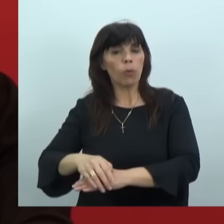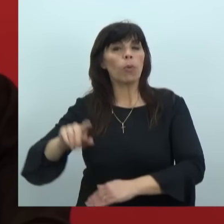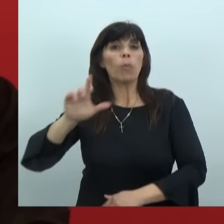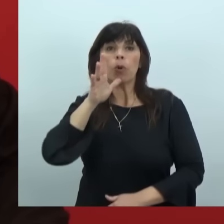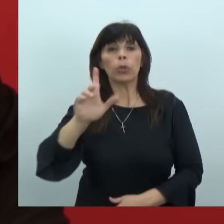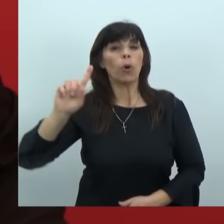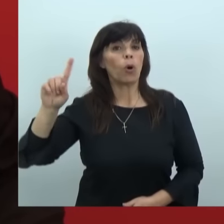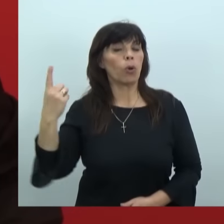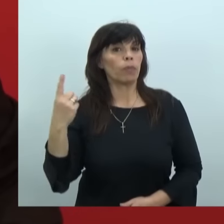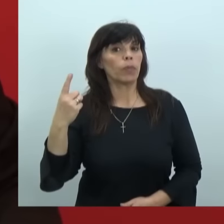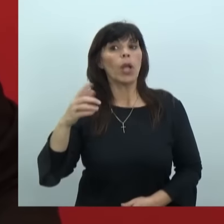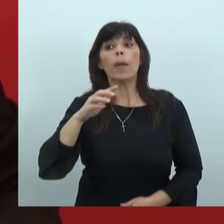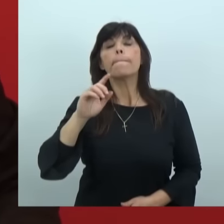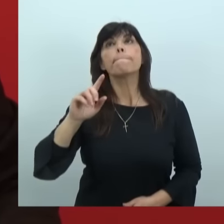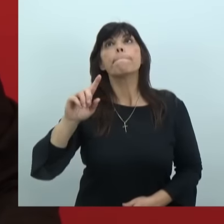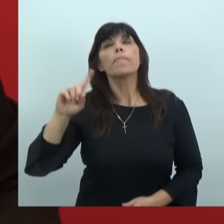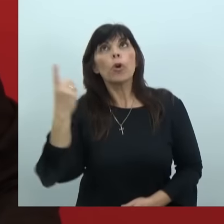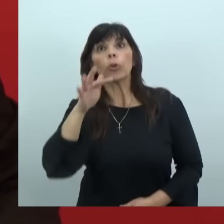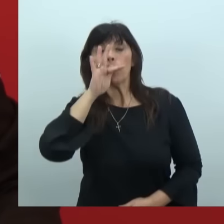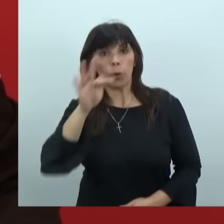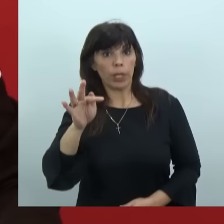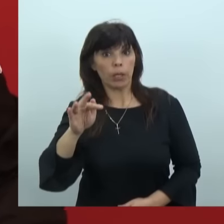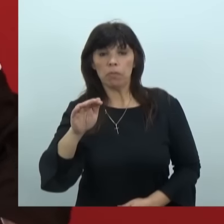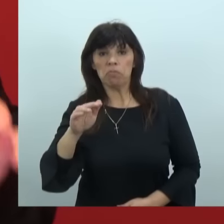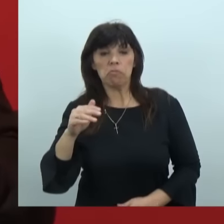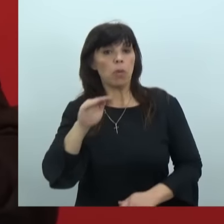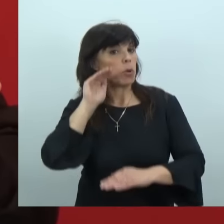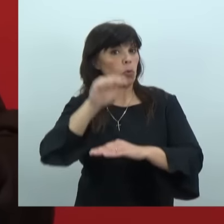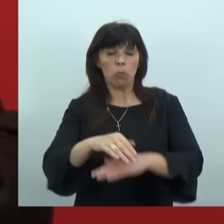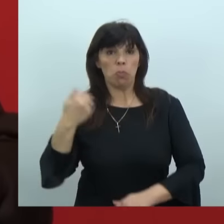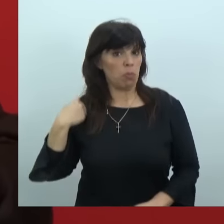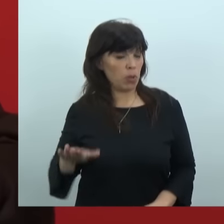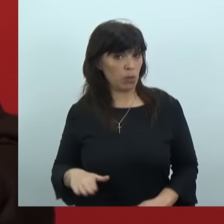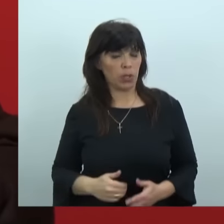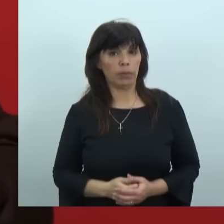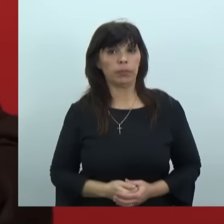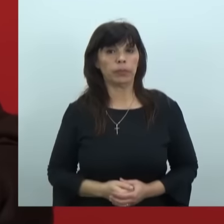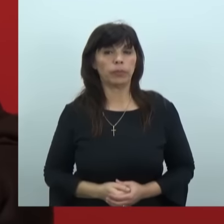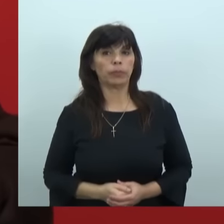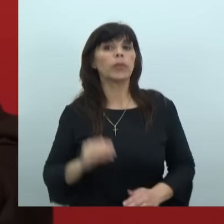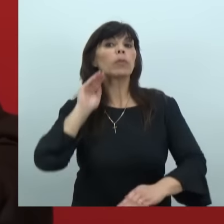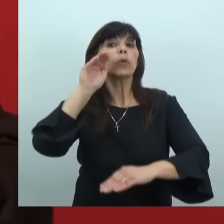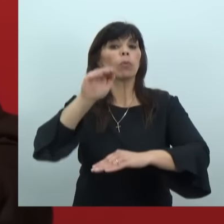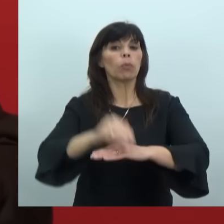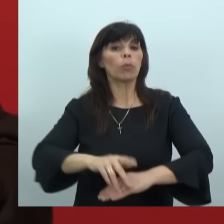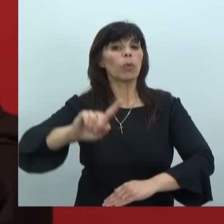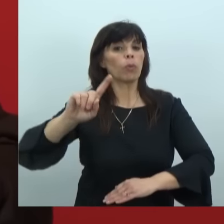Quiero repetirte este pensamiento porque esto expresa mucho la naturaleza de Dios el Padre.